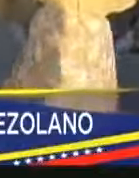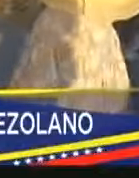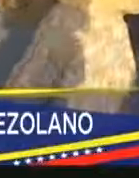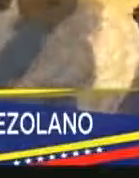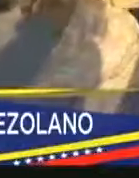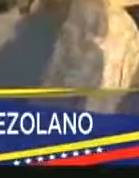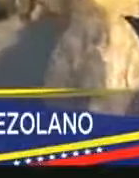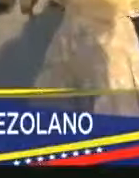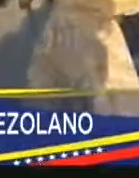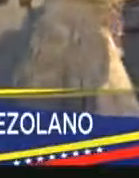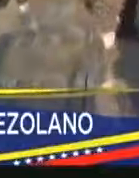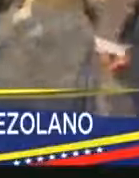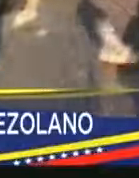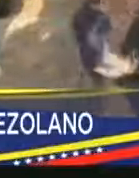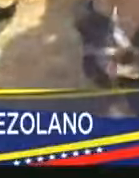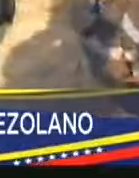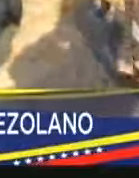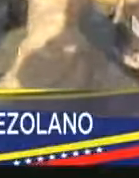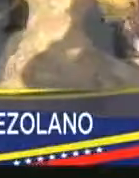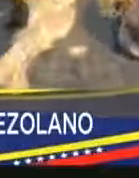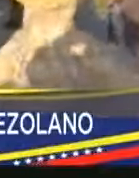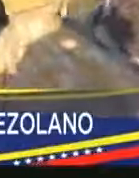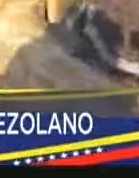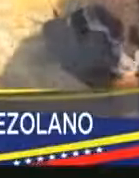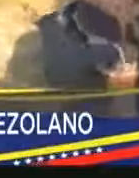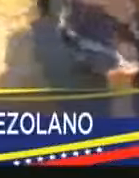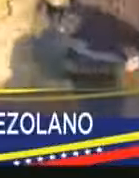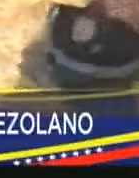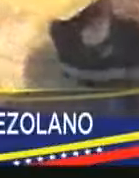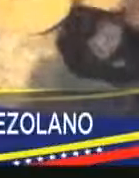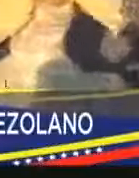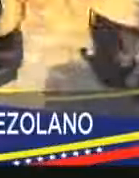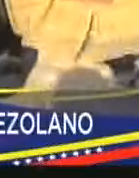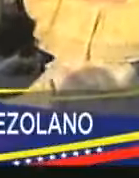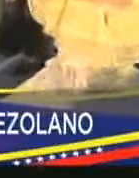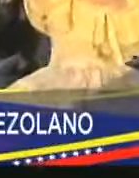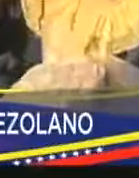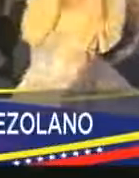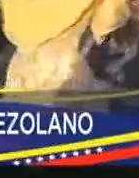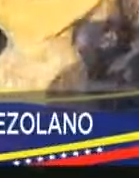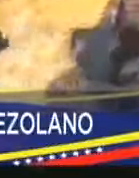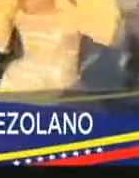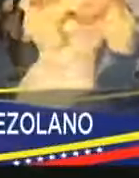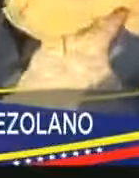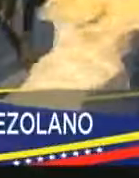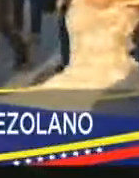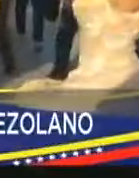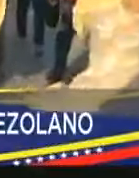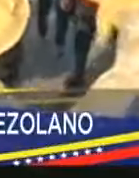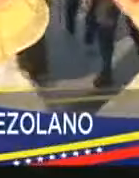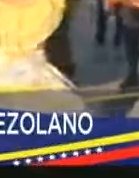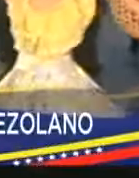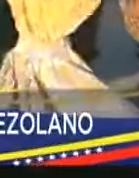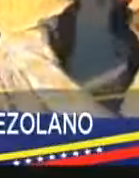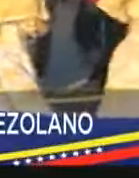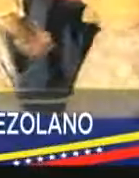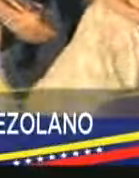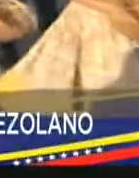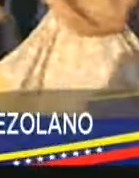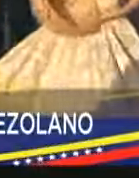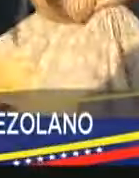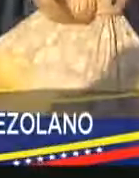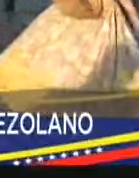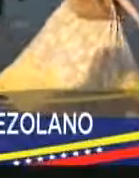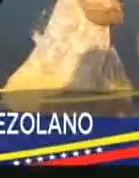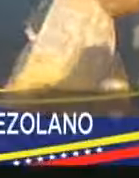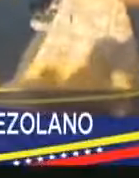cocorobo. Oye, caramba, y llegaba la vecina. Oye, caramba, cuando llegó el cocorobo. Oye, caramba,